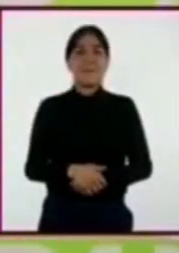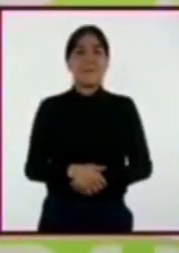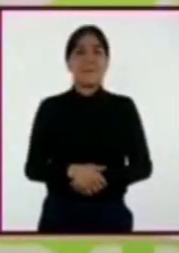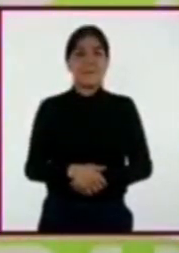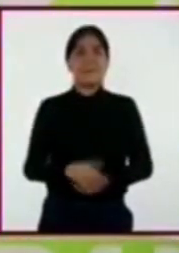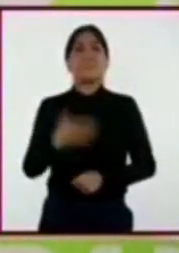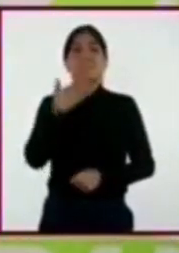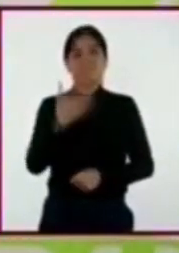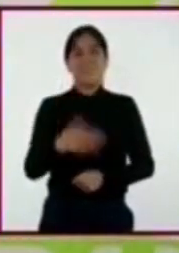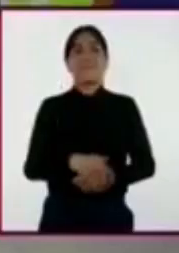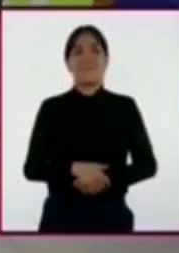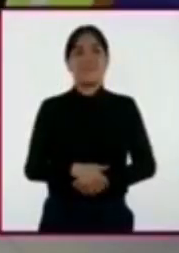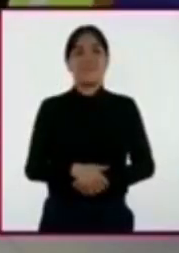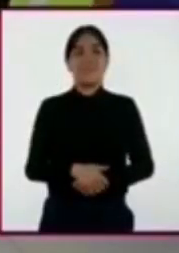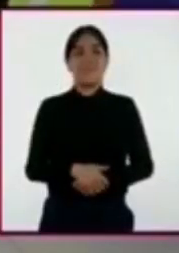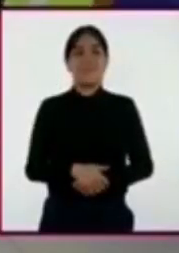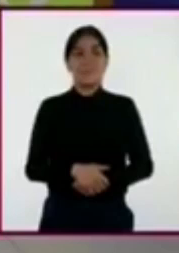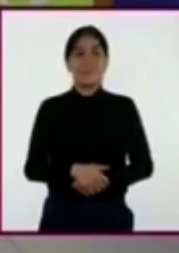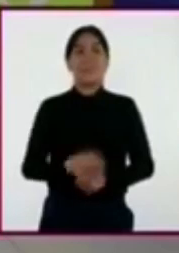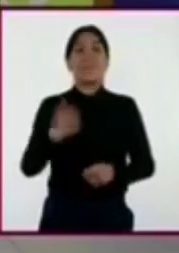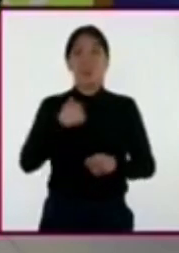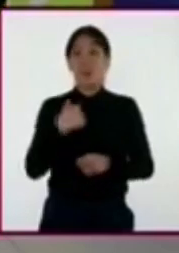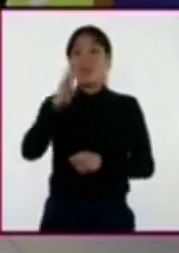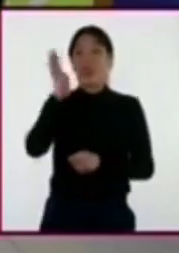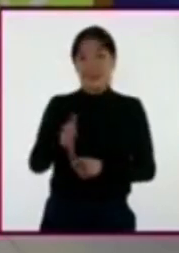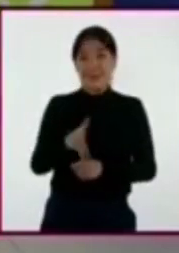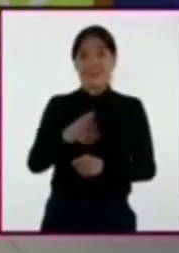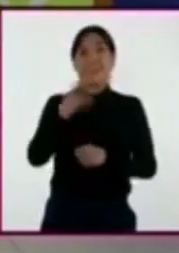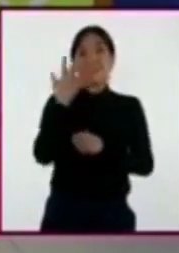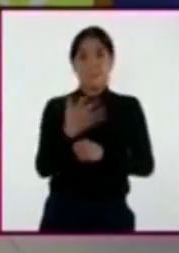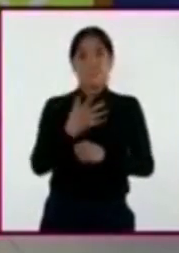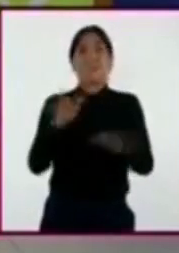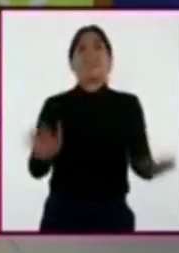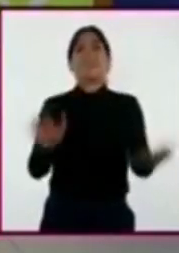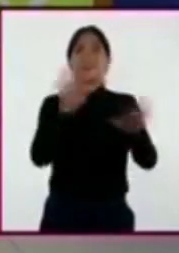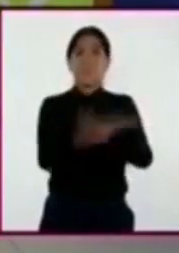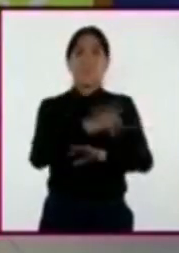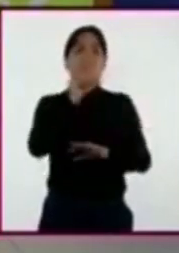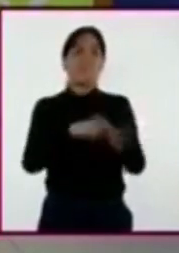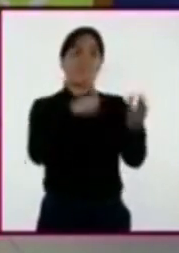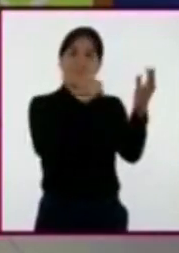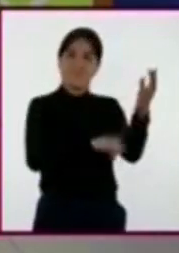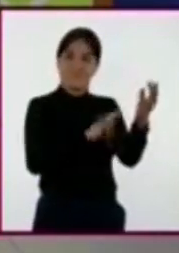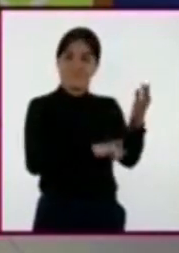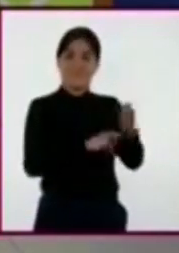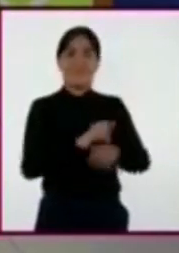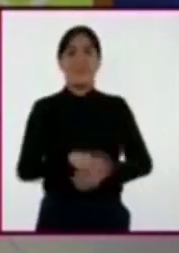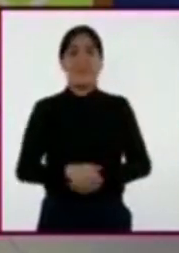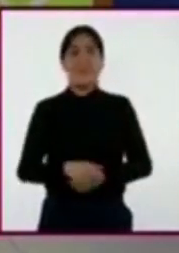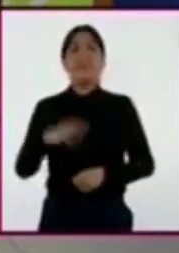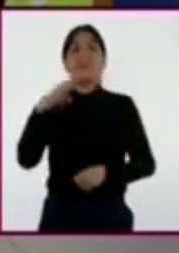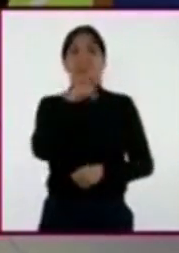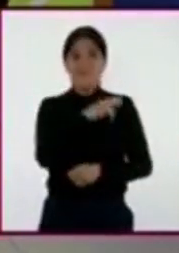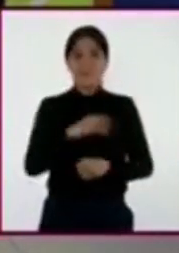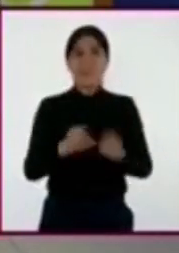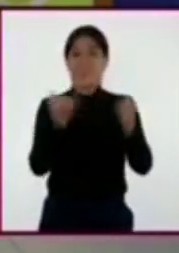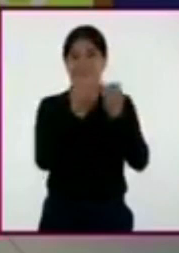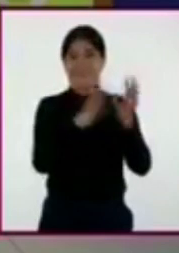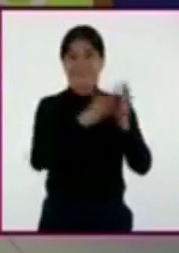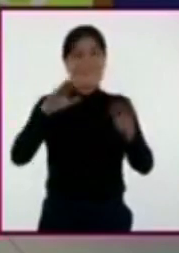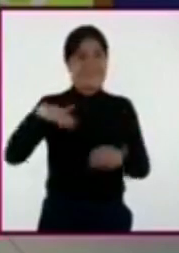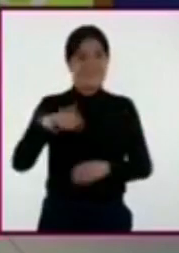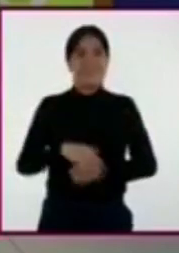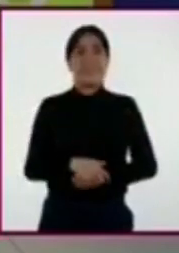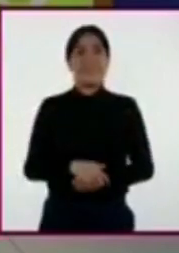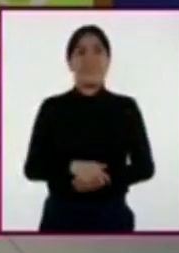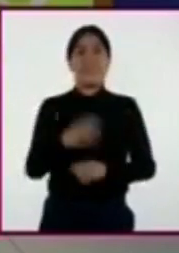Muy bien. A mi señal, 5. Y cuando diga cambio, es con la otra mano y es velocidad. Comenzamos con